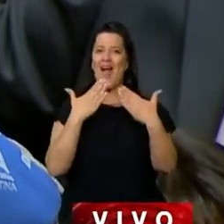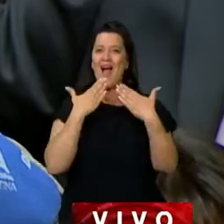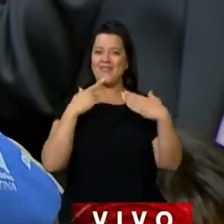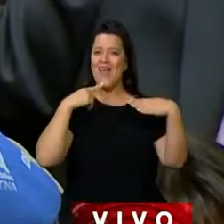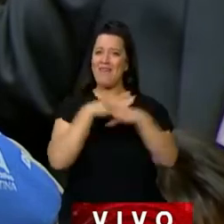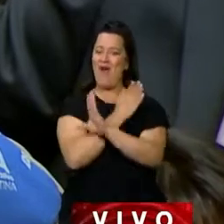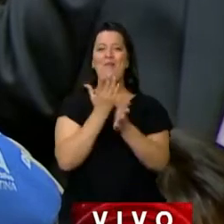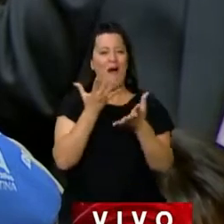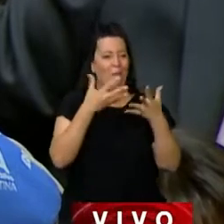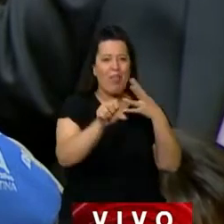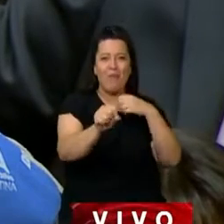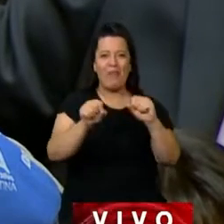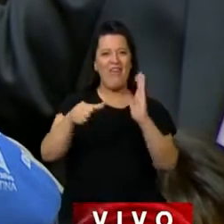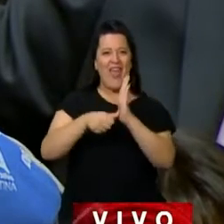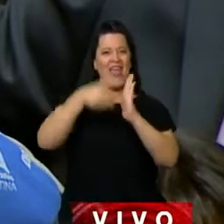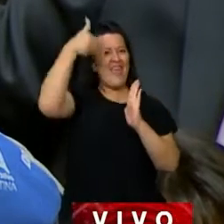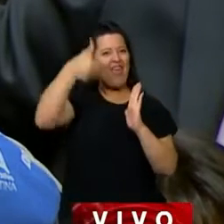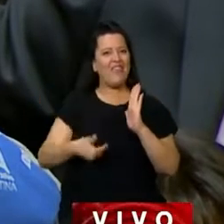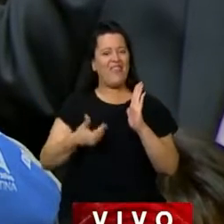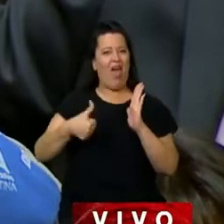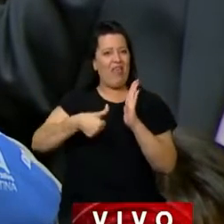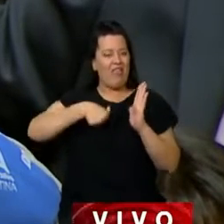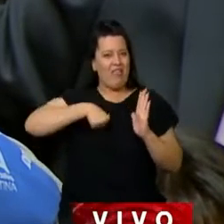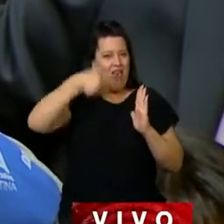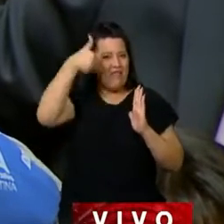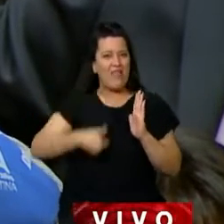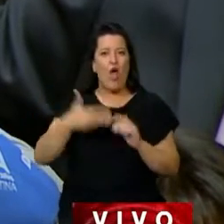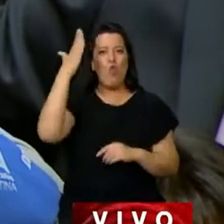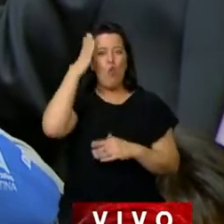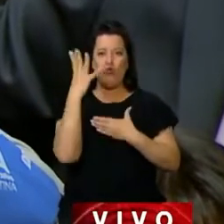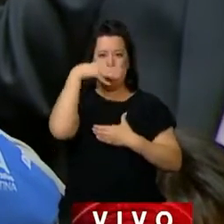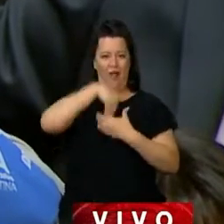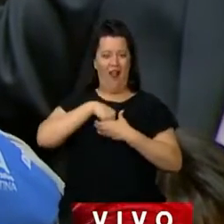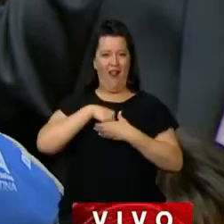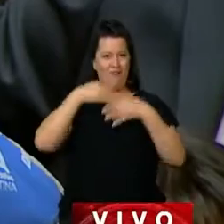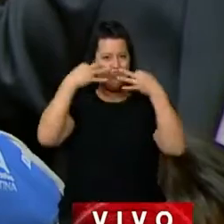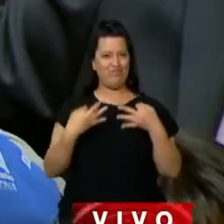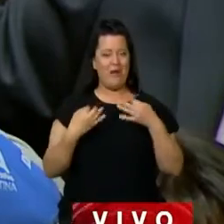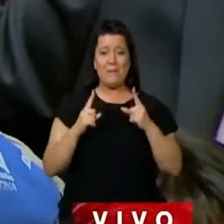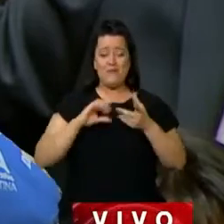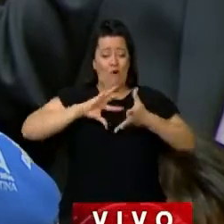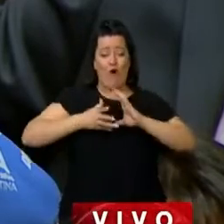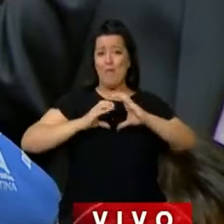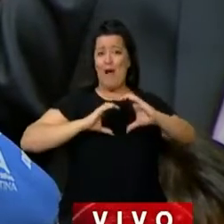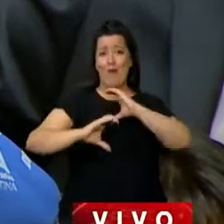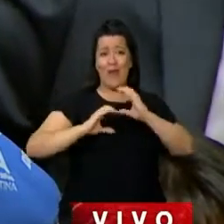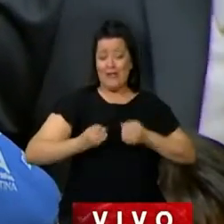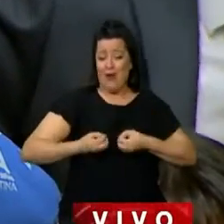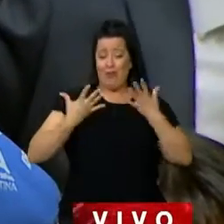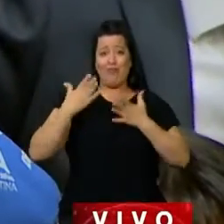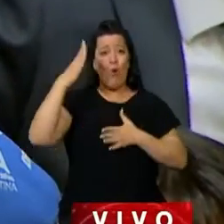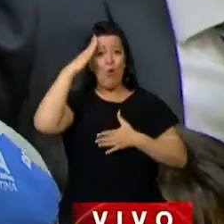valga la redundancia, la identidad cultural de quien lleva adelante esa forma de comunicación.